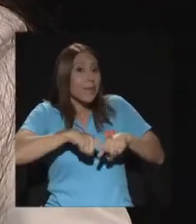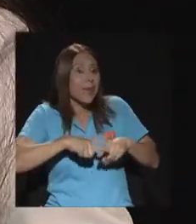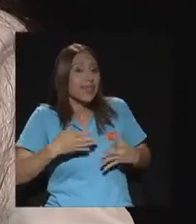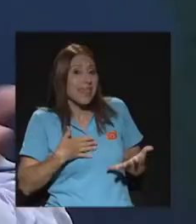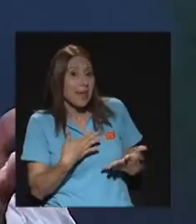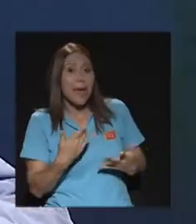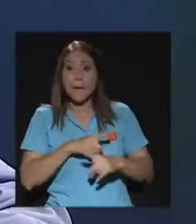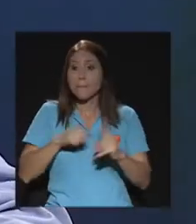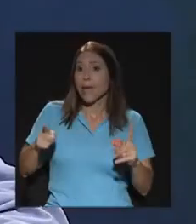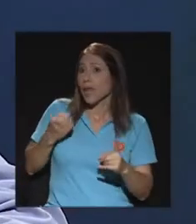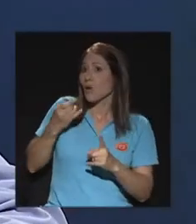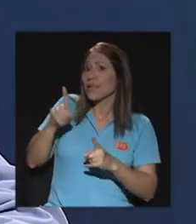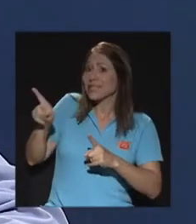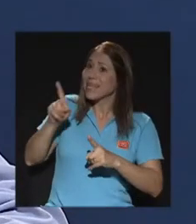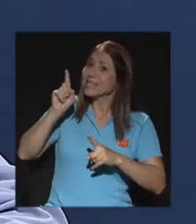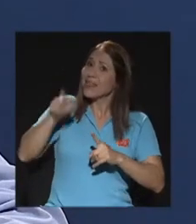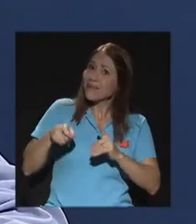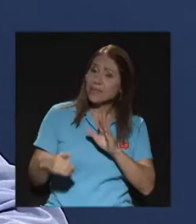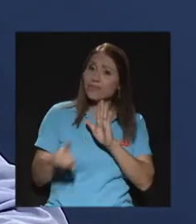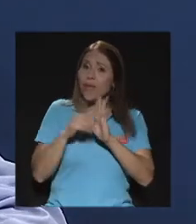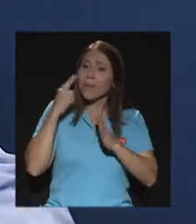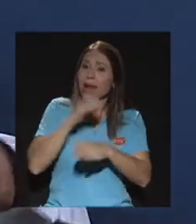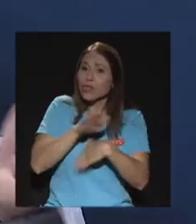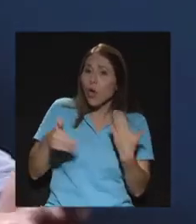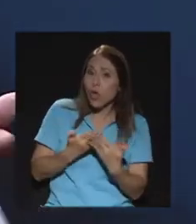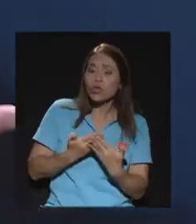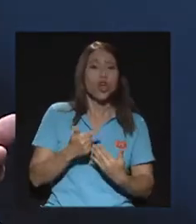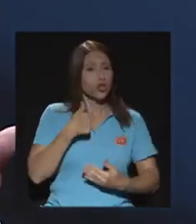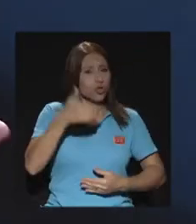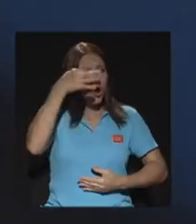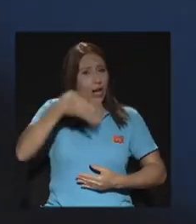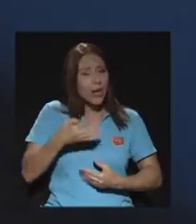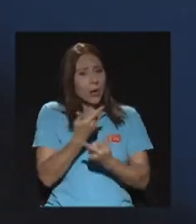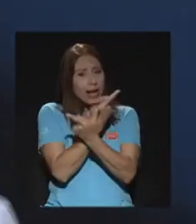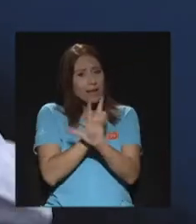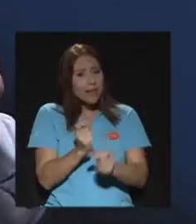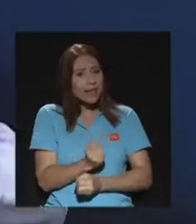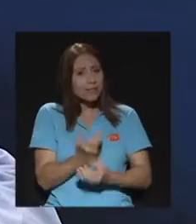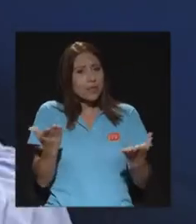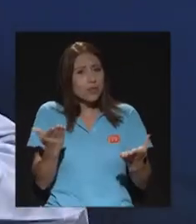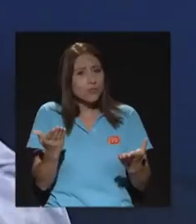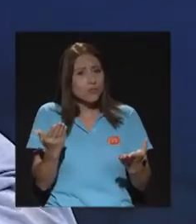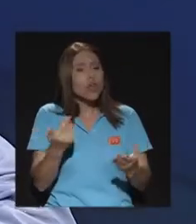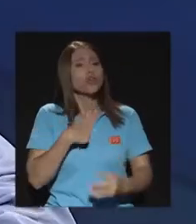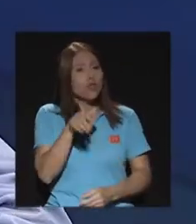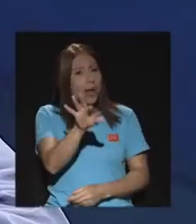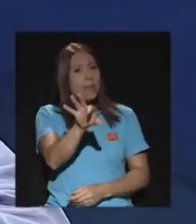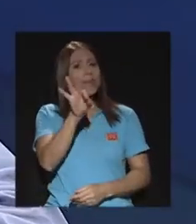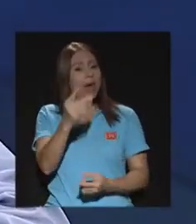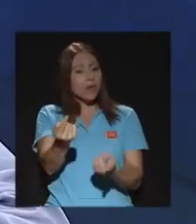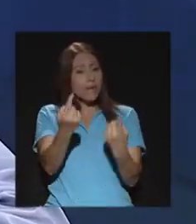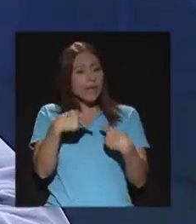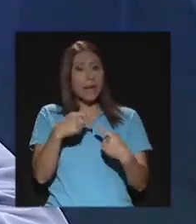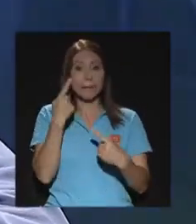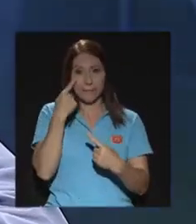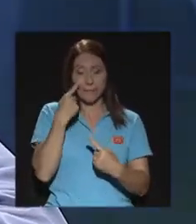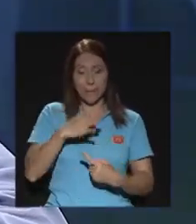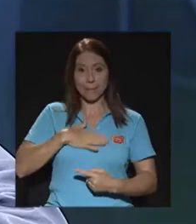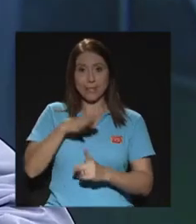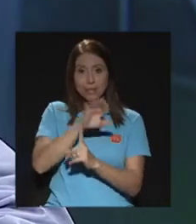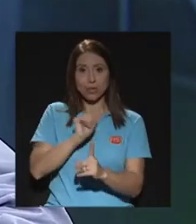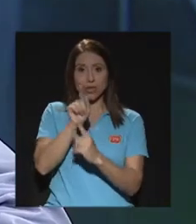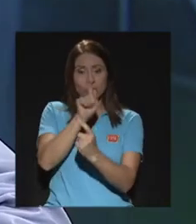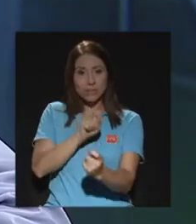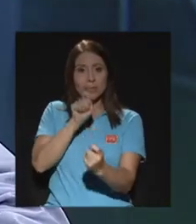decisión. Yo creo en la libertad de expresión. Yo he invitado ahí, por ejemplo, y le voy a decir una cosa, en mi caso específico, yo